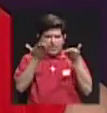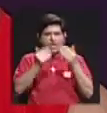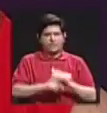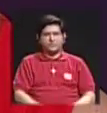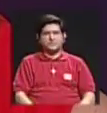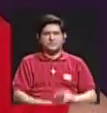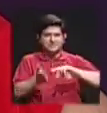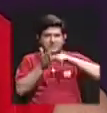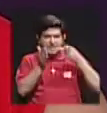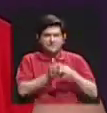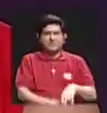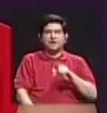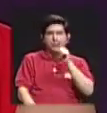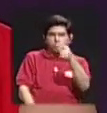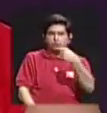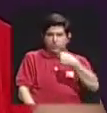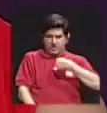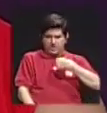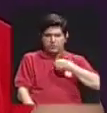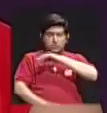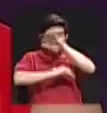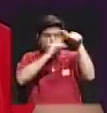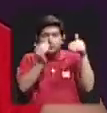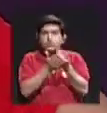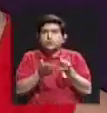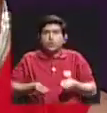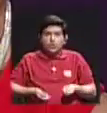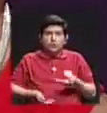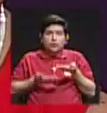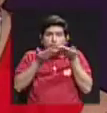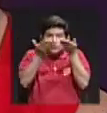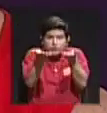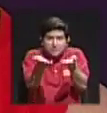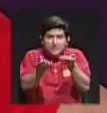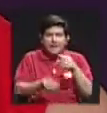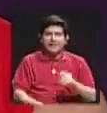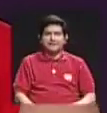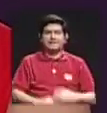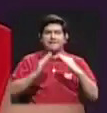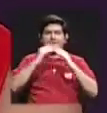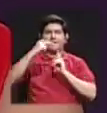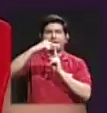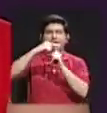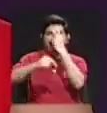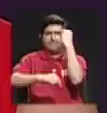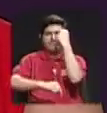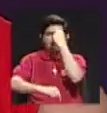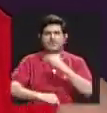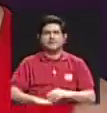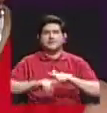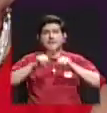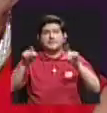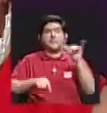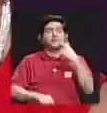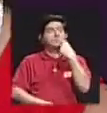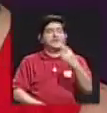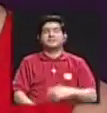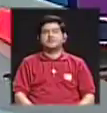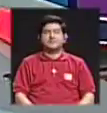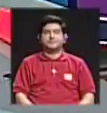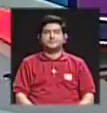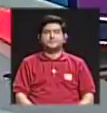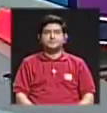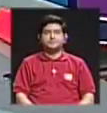sea, de parte suya y mía, de parte de todos que le hemos aportado a la Iglesia Católica. Pero además dice que